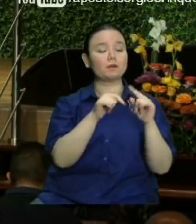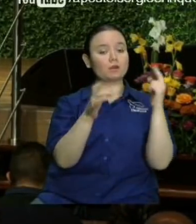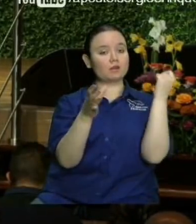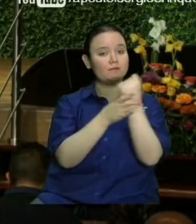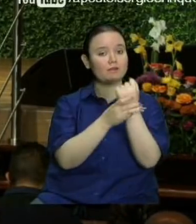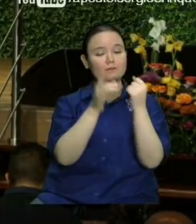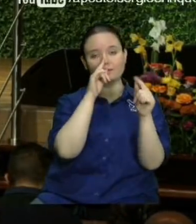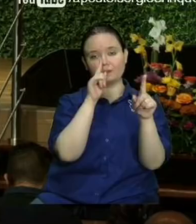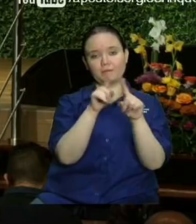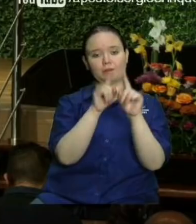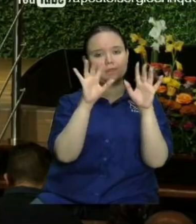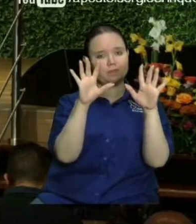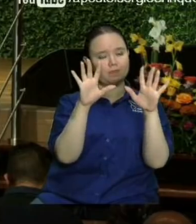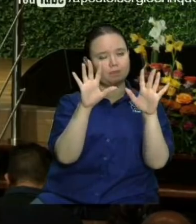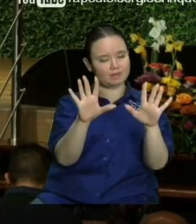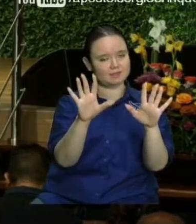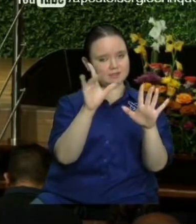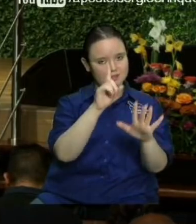generación.